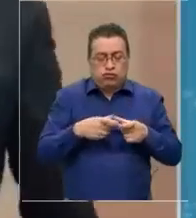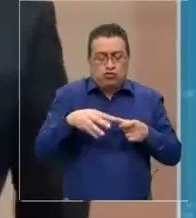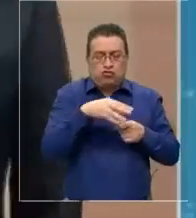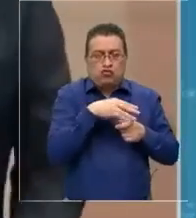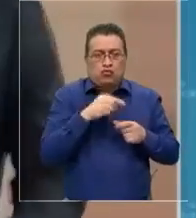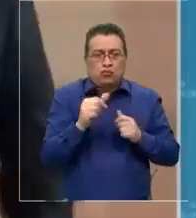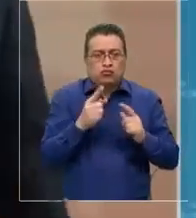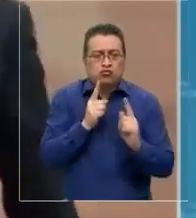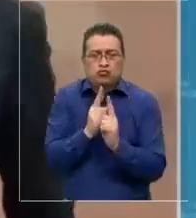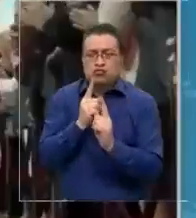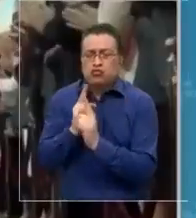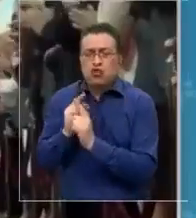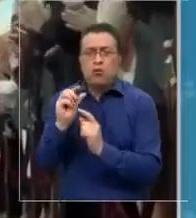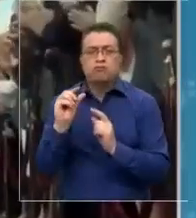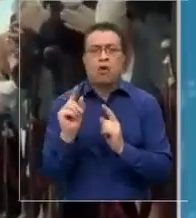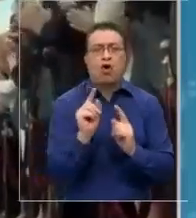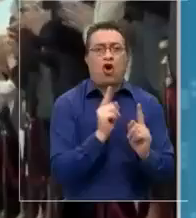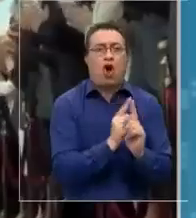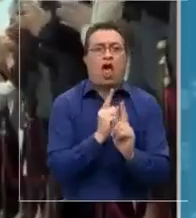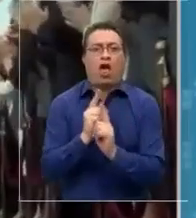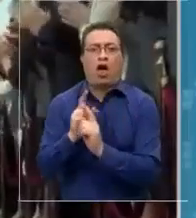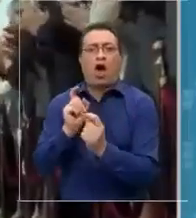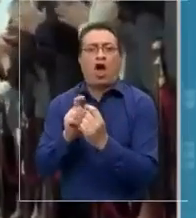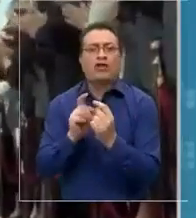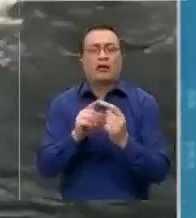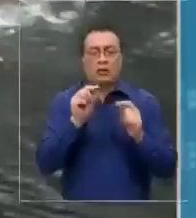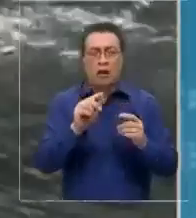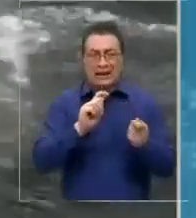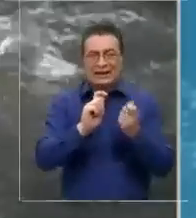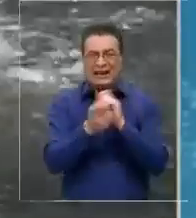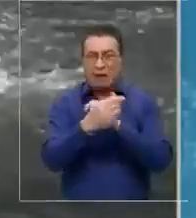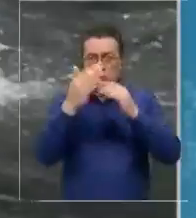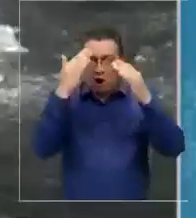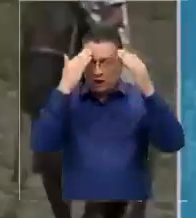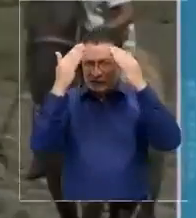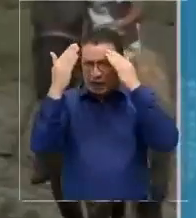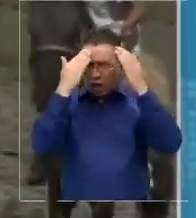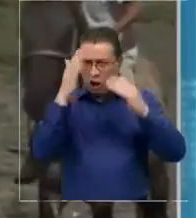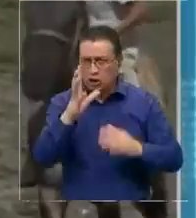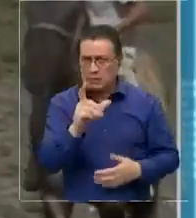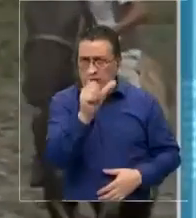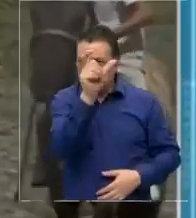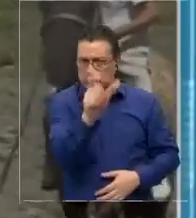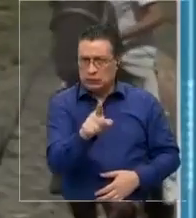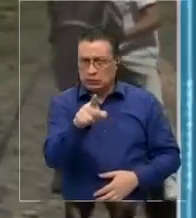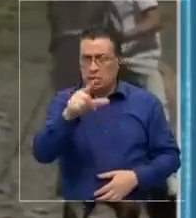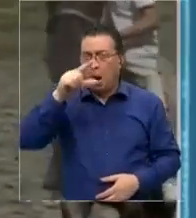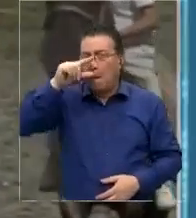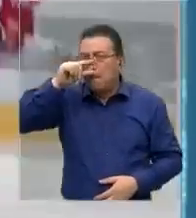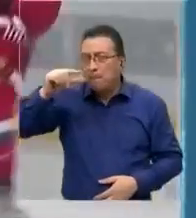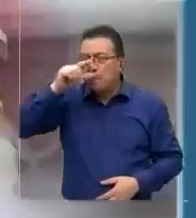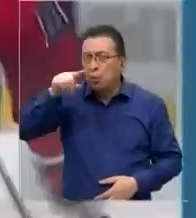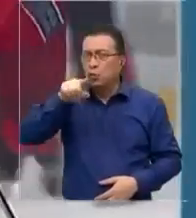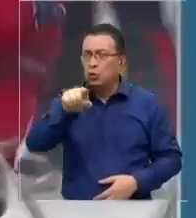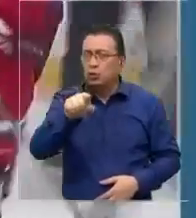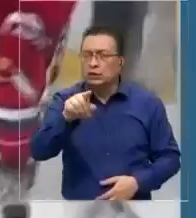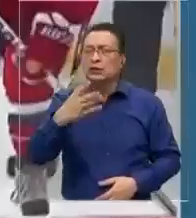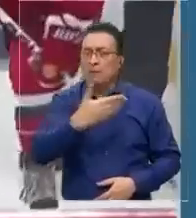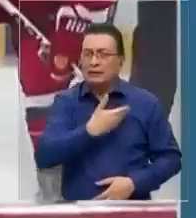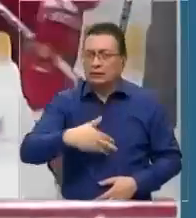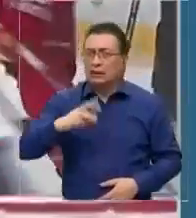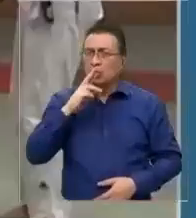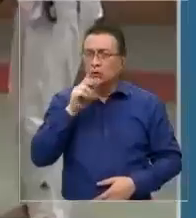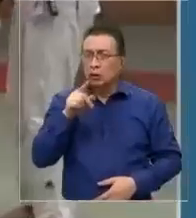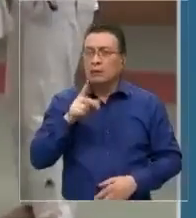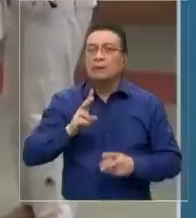muy pequeño de personas. Hay muchas especulaciones sobre el cambio psicológico que parece haber sufrido Vladimir Putin en medio, además, de este